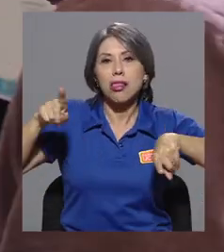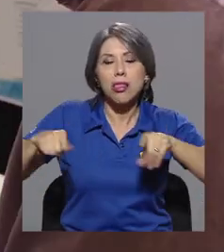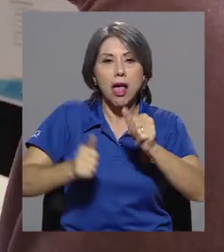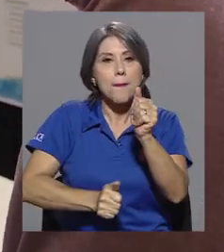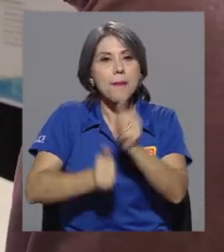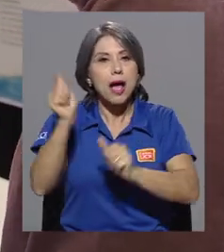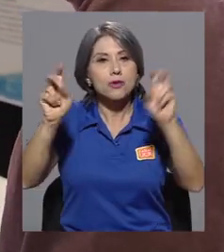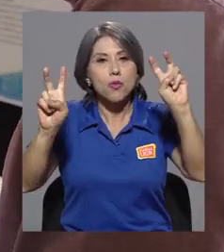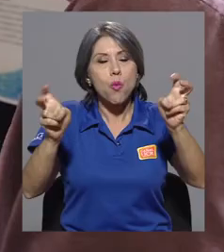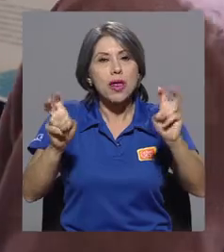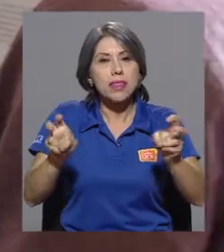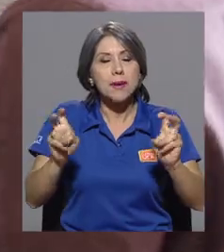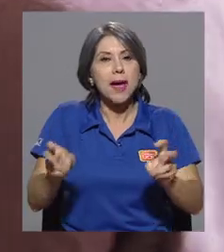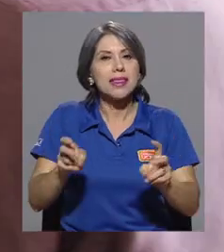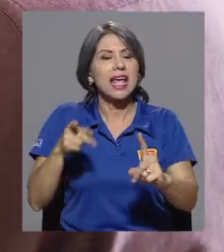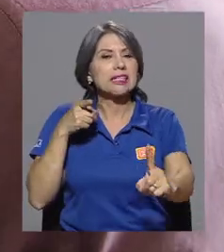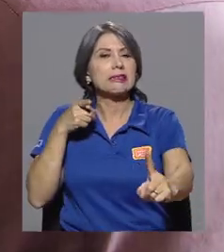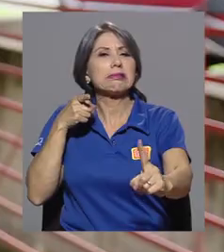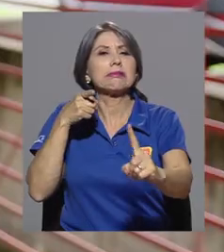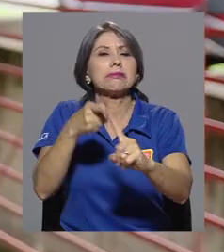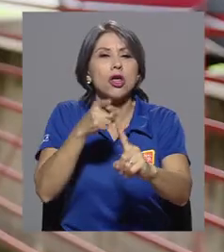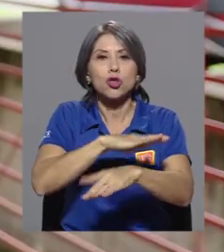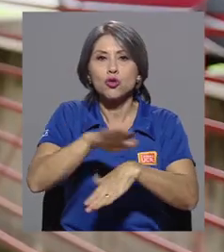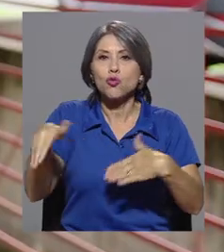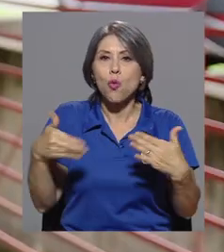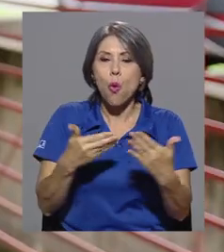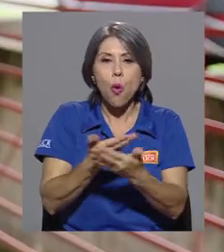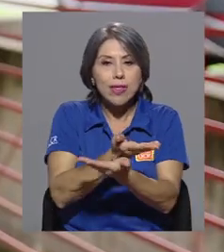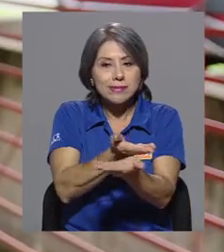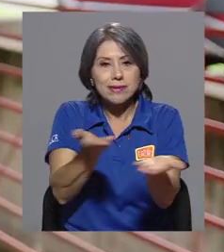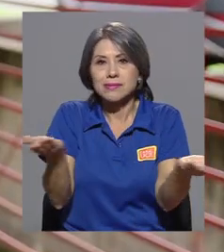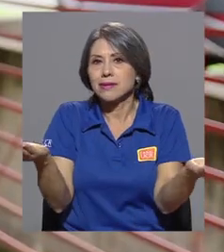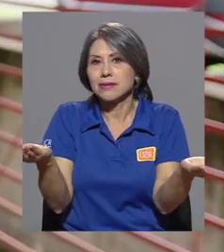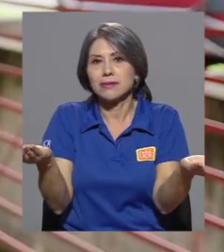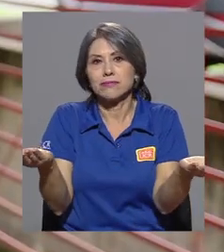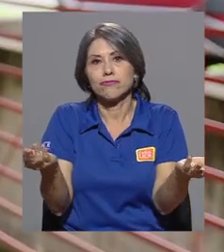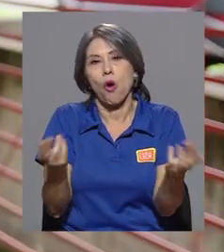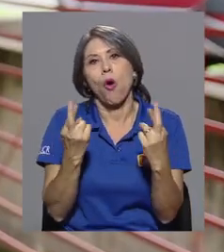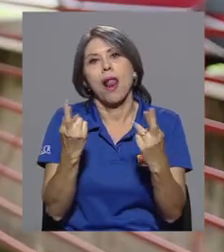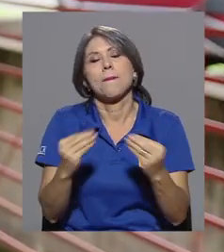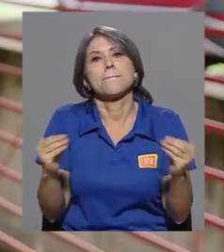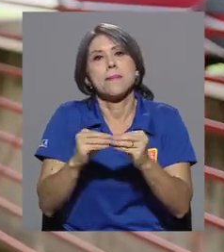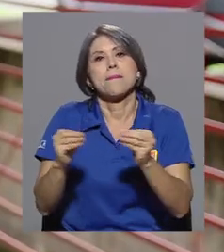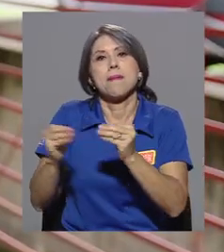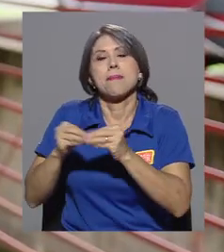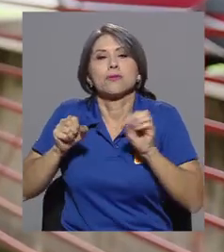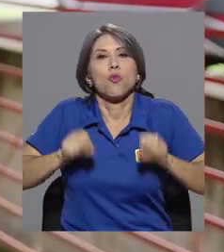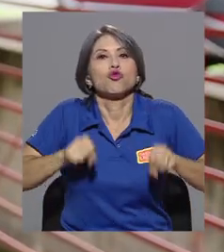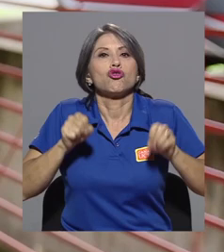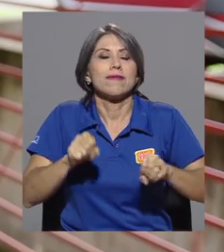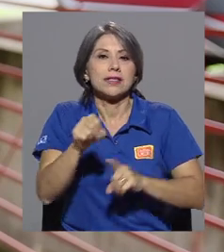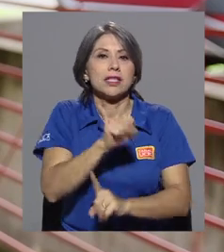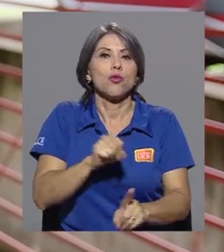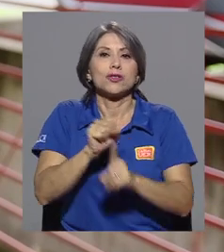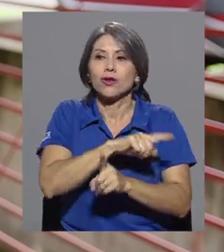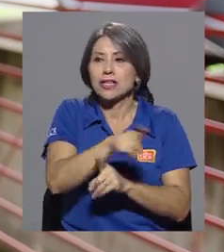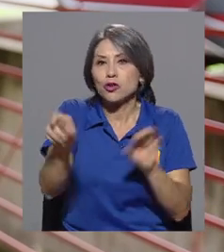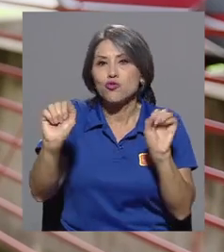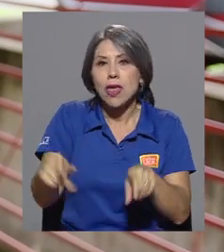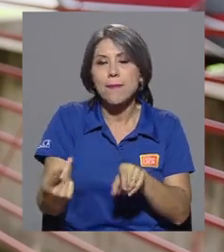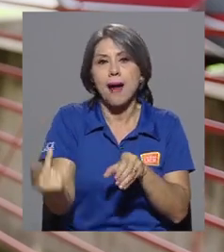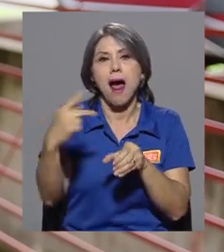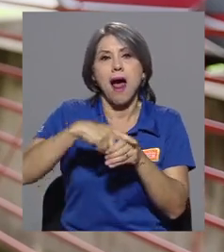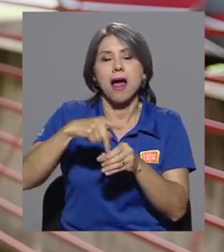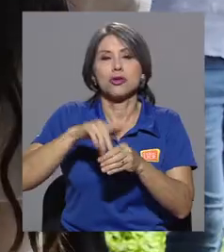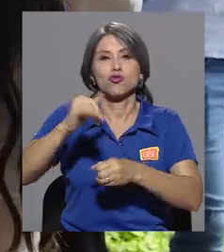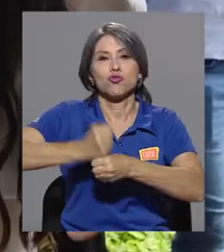mayoría de temáticas van a buscar abordar todas estas, o la mayor cantidad de posibles escenarios donde ellos tengan participación